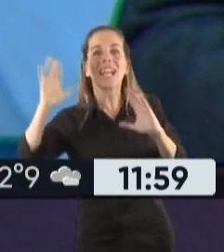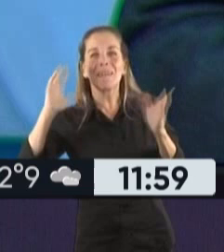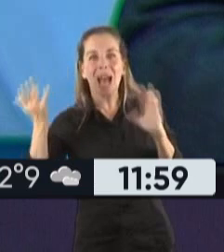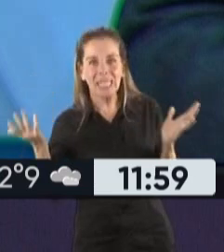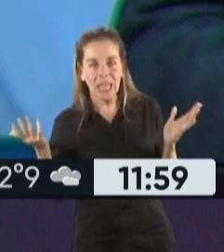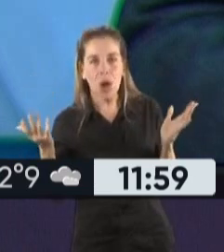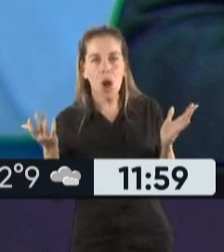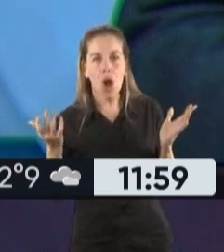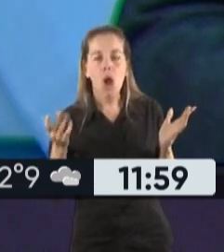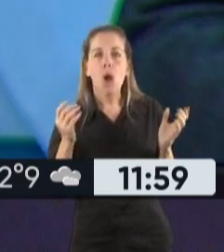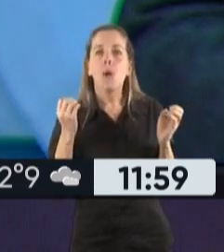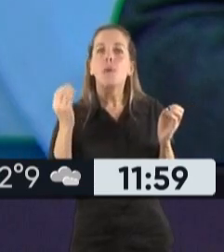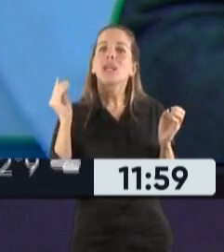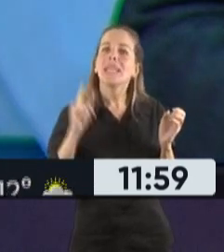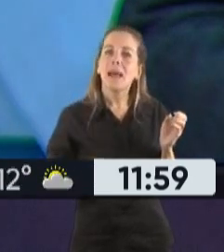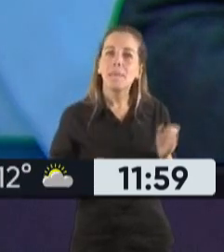además,